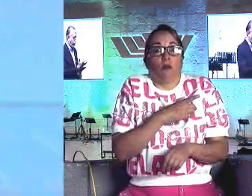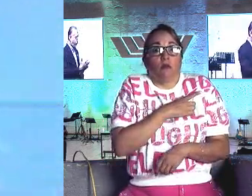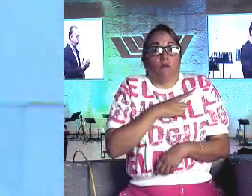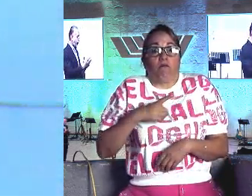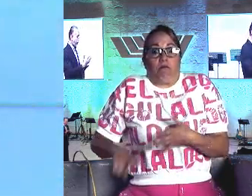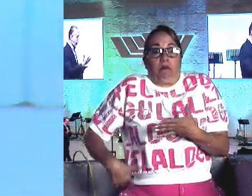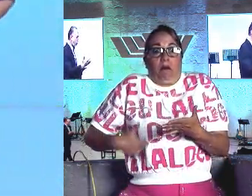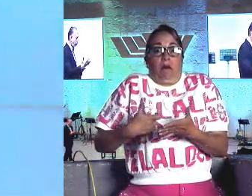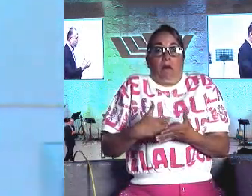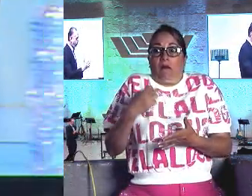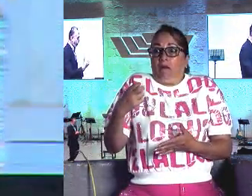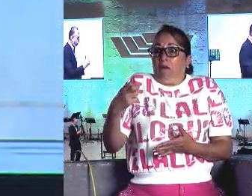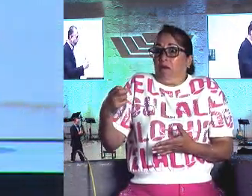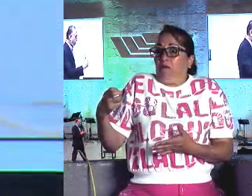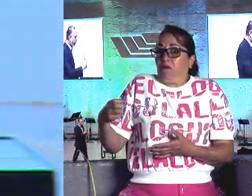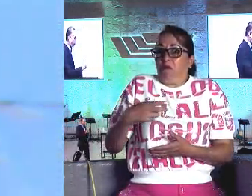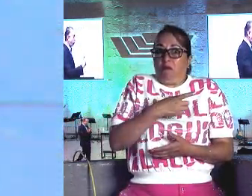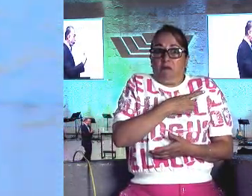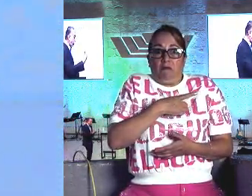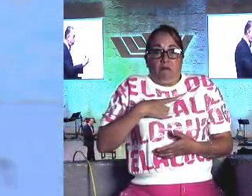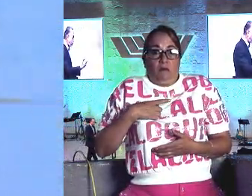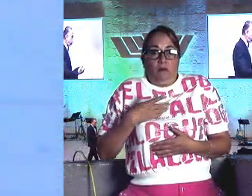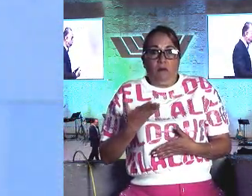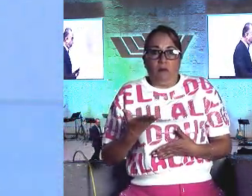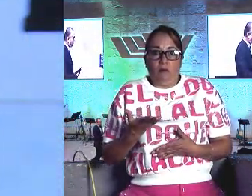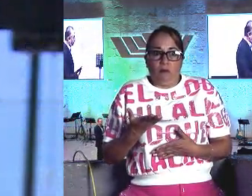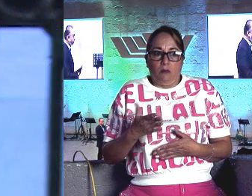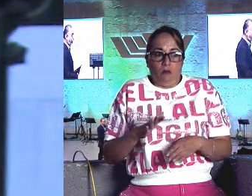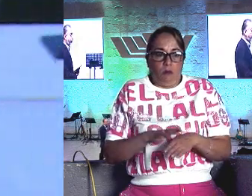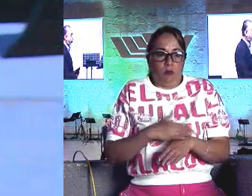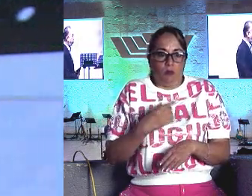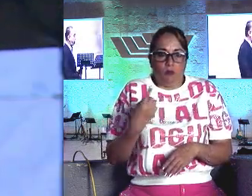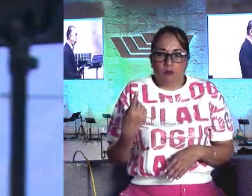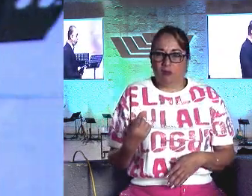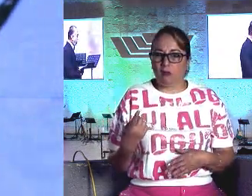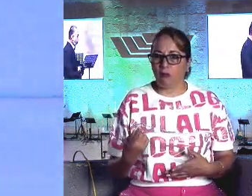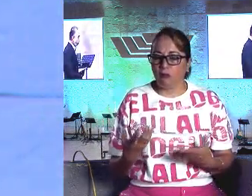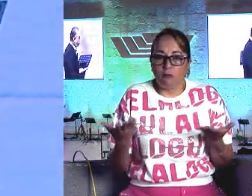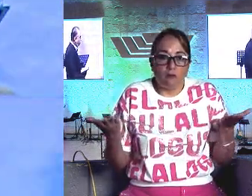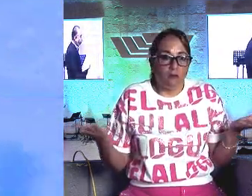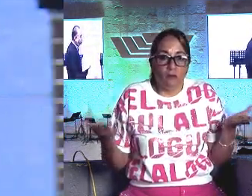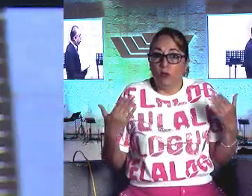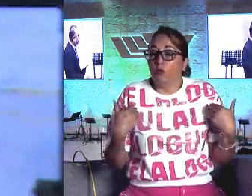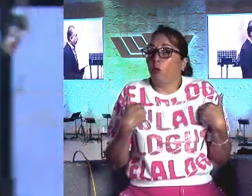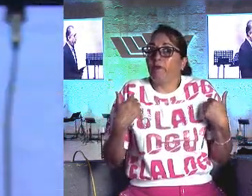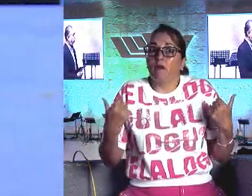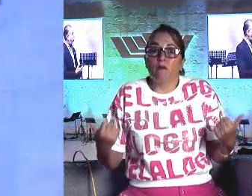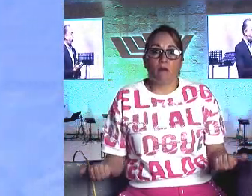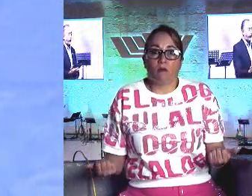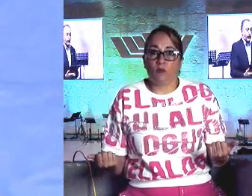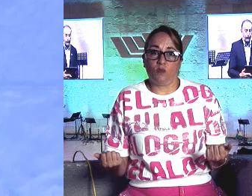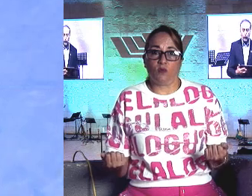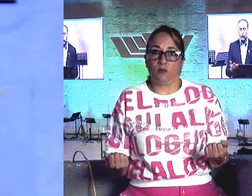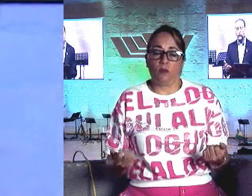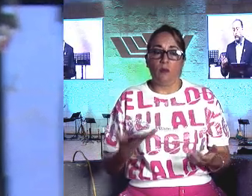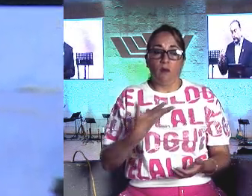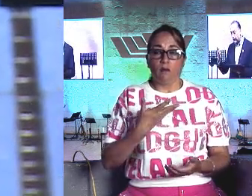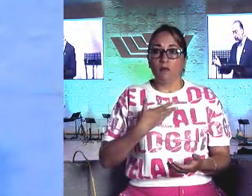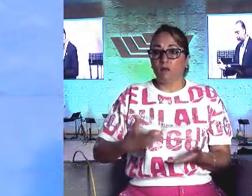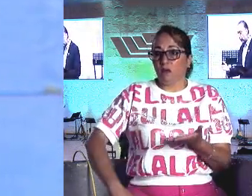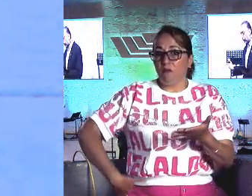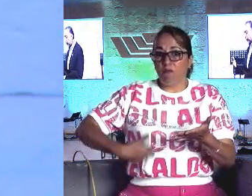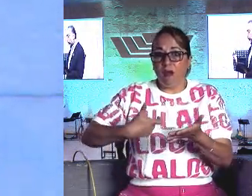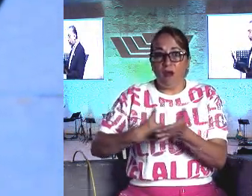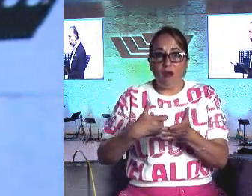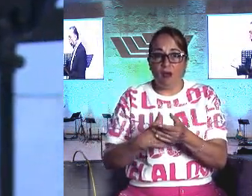en un supermercado a lo largo de la semana y le pregunto: ¿por qué no te hemos visto en la iglesia? Ay, hermano, es que pues tengo muchas deudas y tengo que trabajar hasta